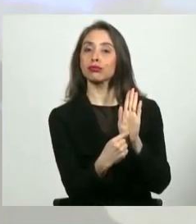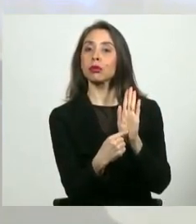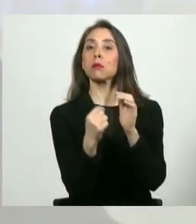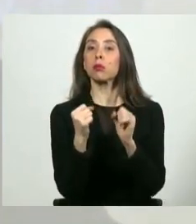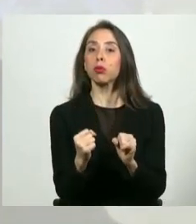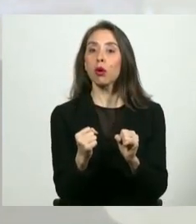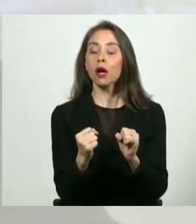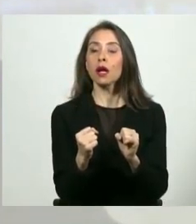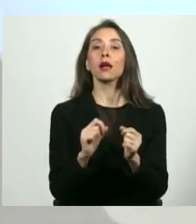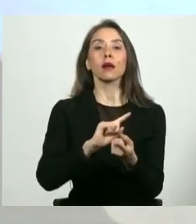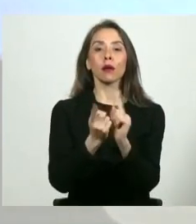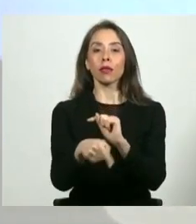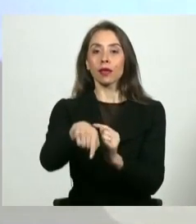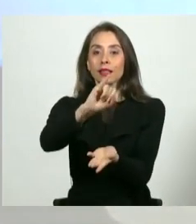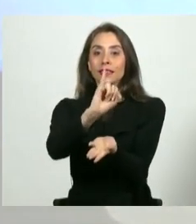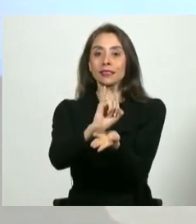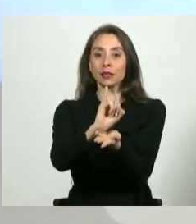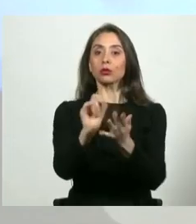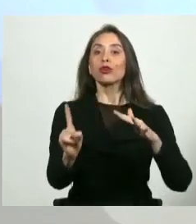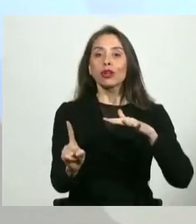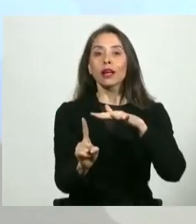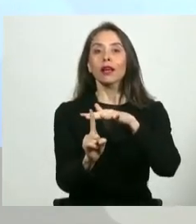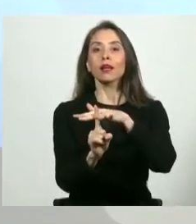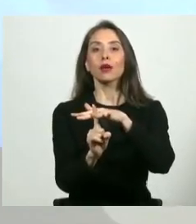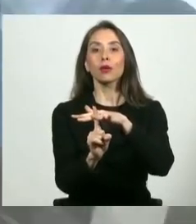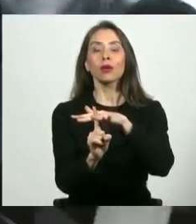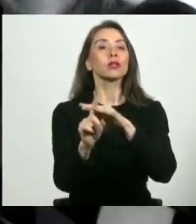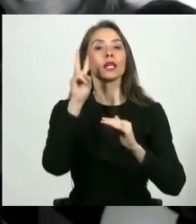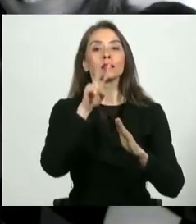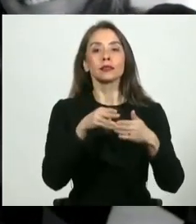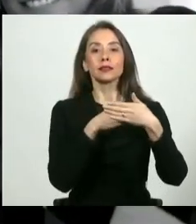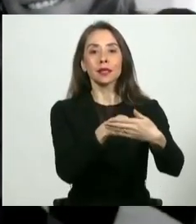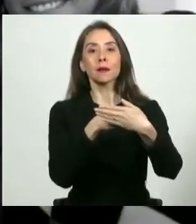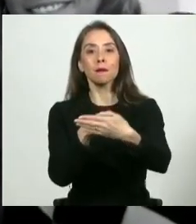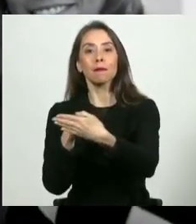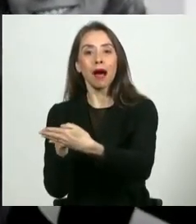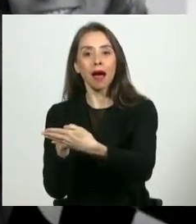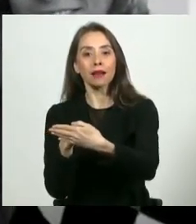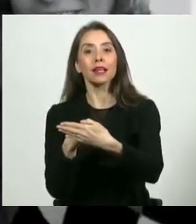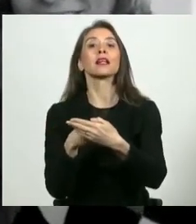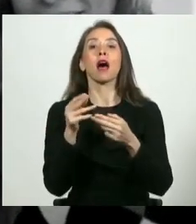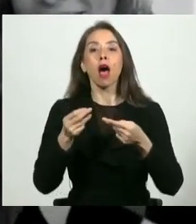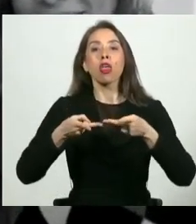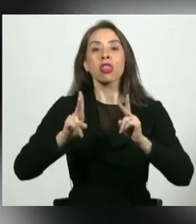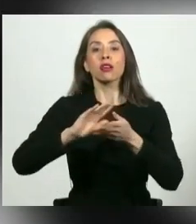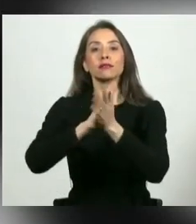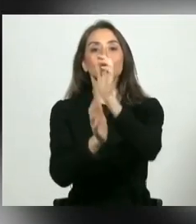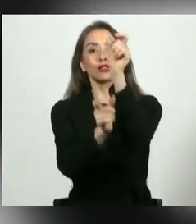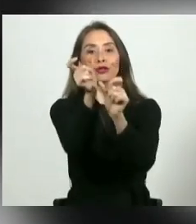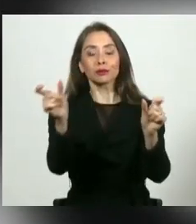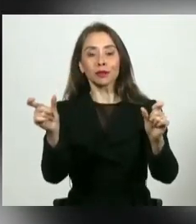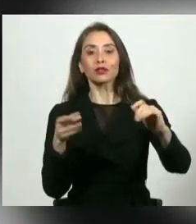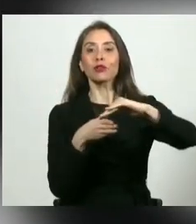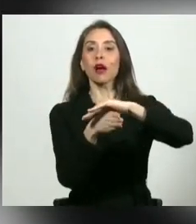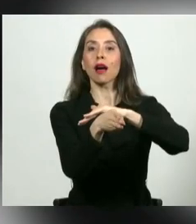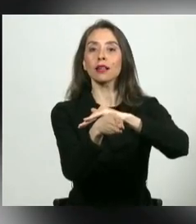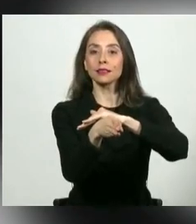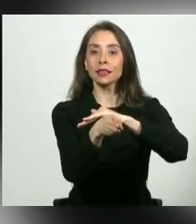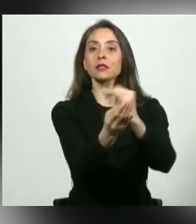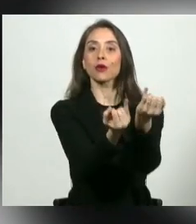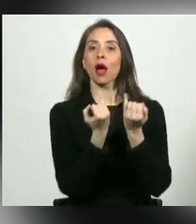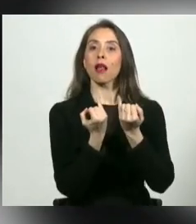poder constituirse en una institución inclusiva, libre de barreras y que garantice el acceso universal de la población a las fuentes